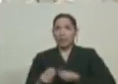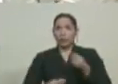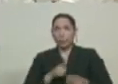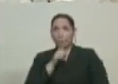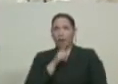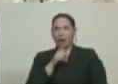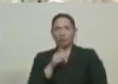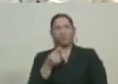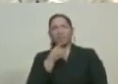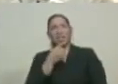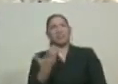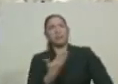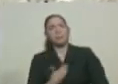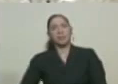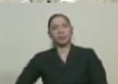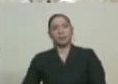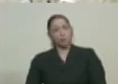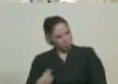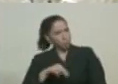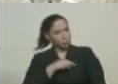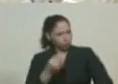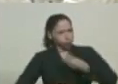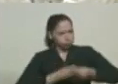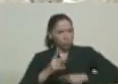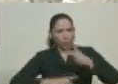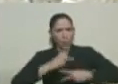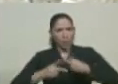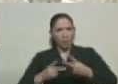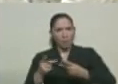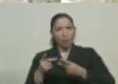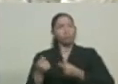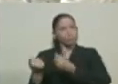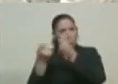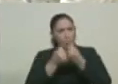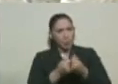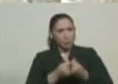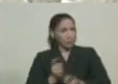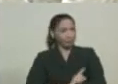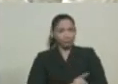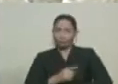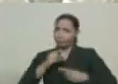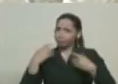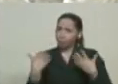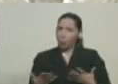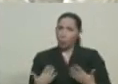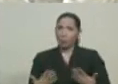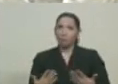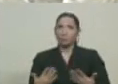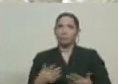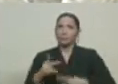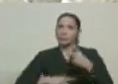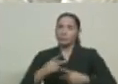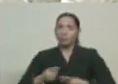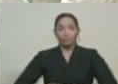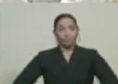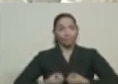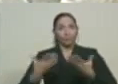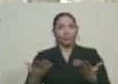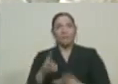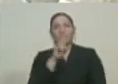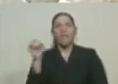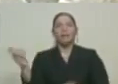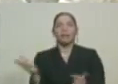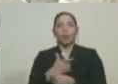¿No vamos a hacer el programa de recuperación? Dijo, no, acelerador, porque el programa de recuperación va, y aquí está, 20 de